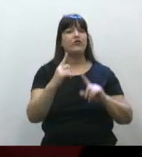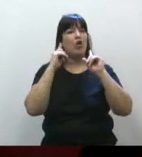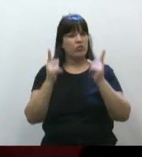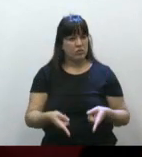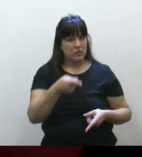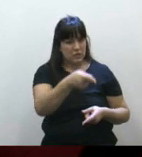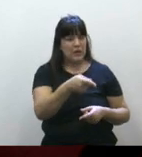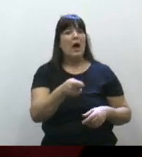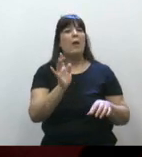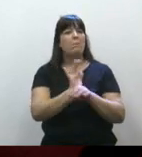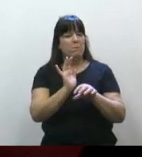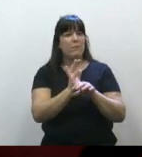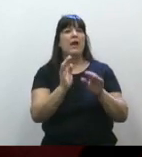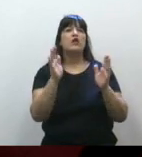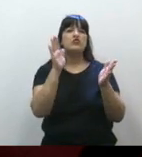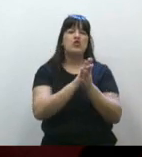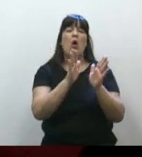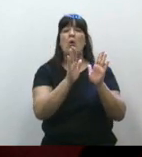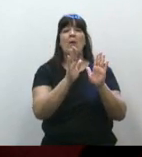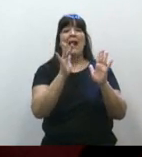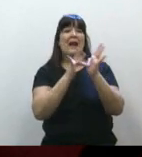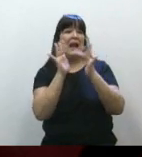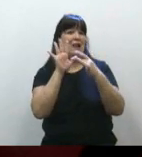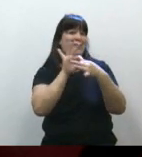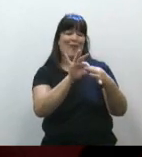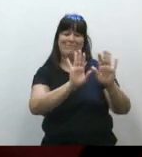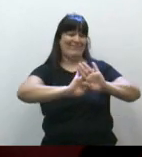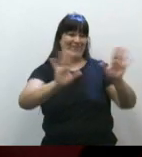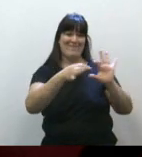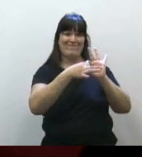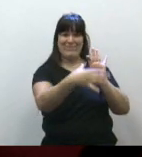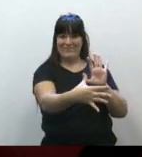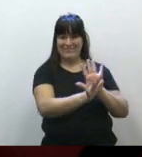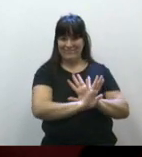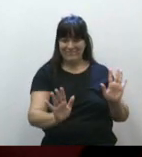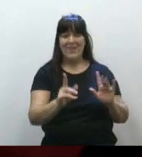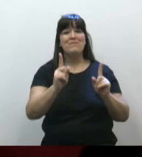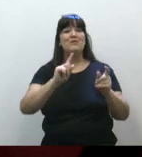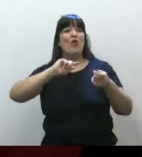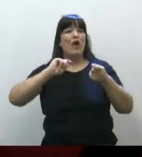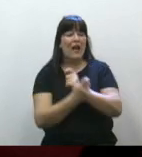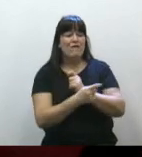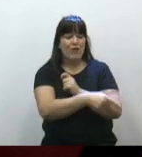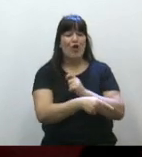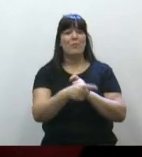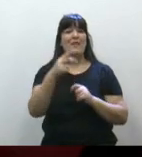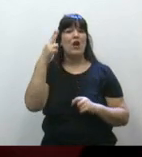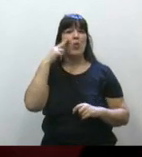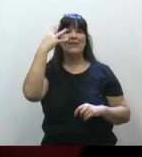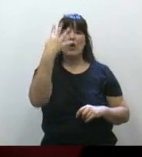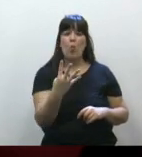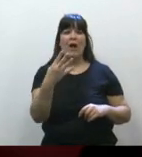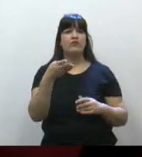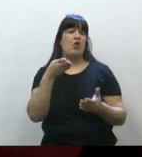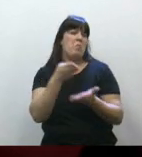precio a la estructuración religiosa uno de los grandes temas de la reforma del 94 es que no se exige más